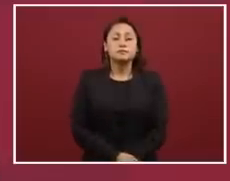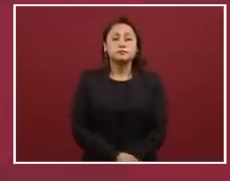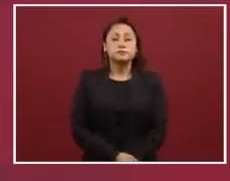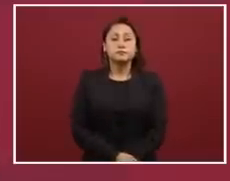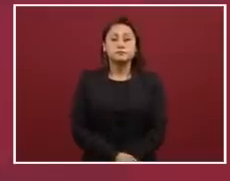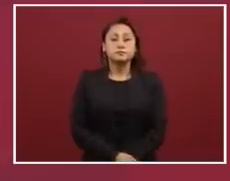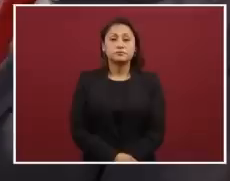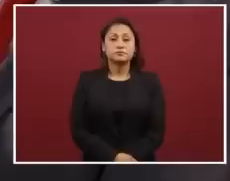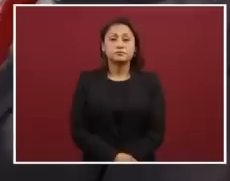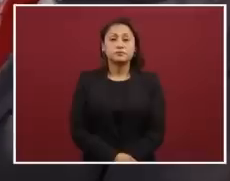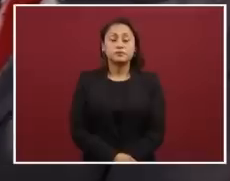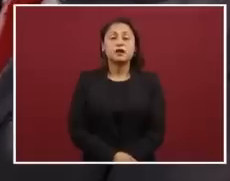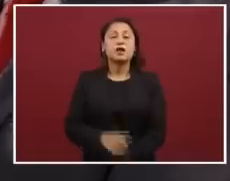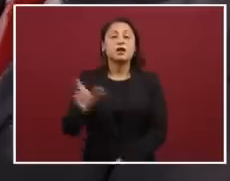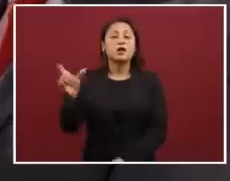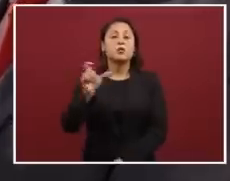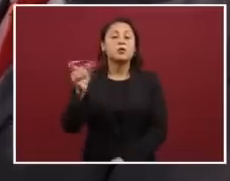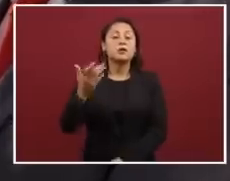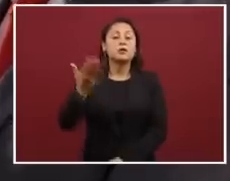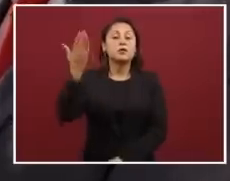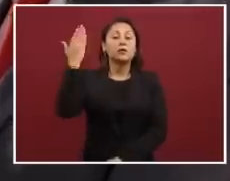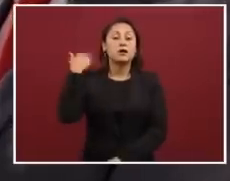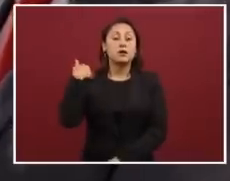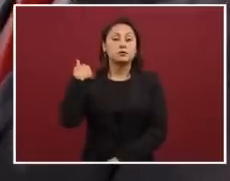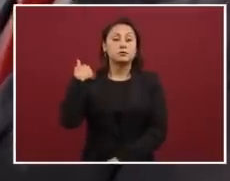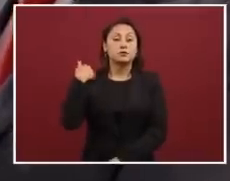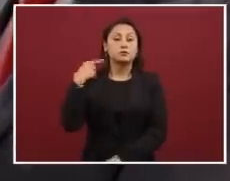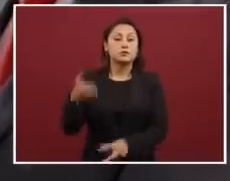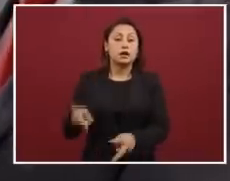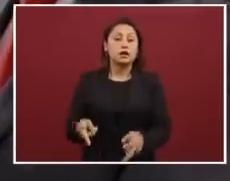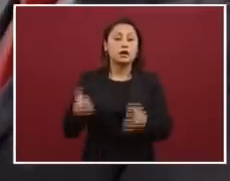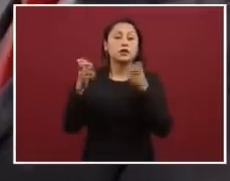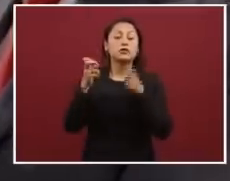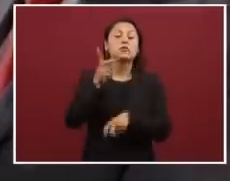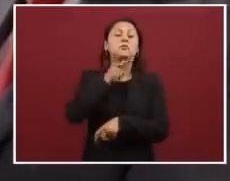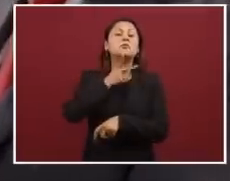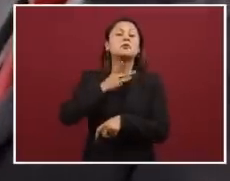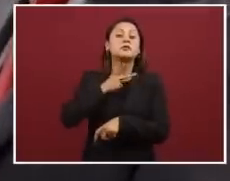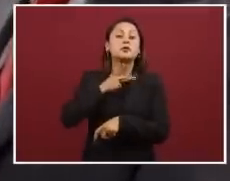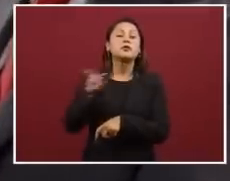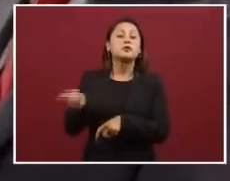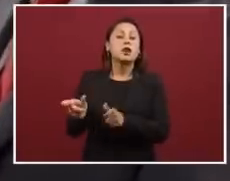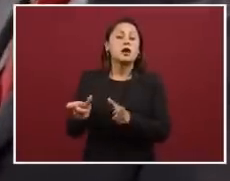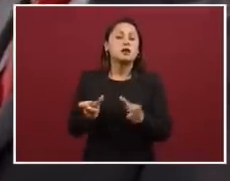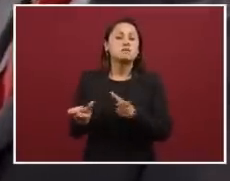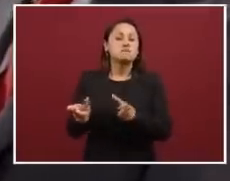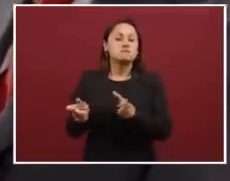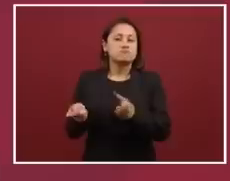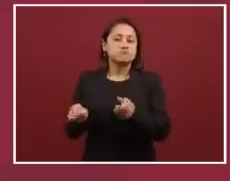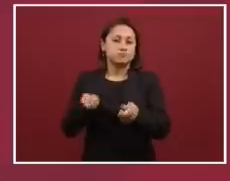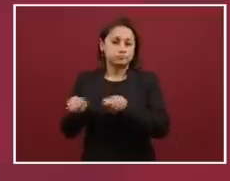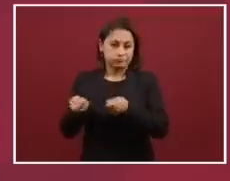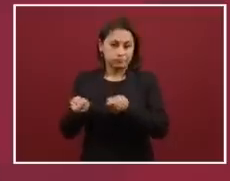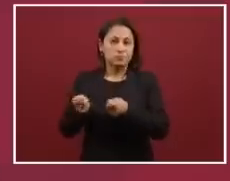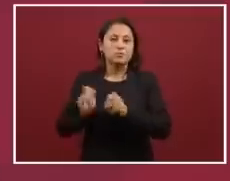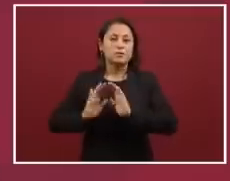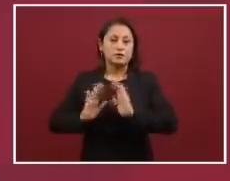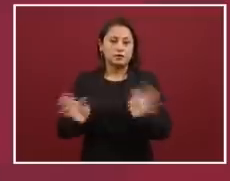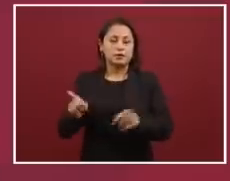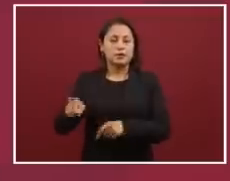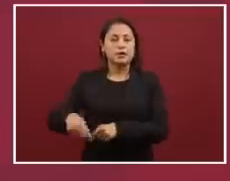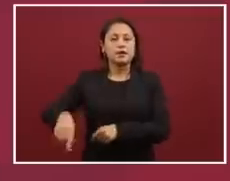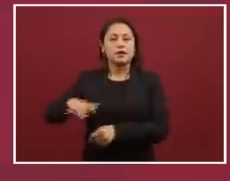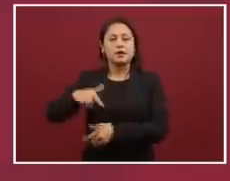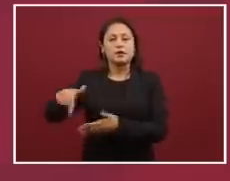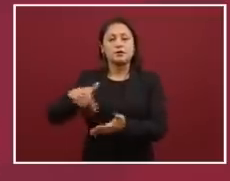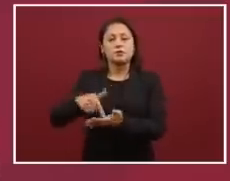detener el huachicol en esa región, sobre todo a Acutzingo, que es la que está en la parte central de los lugares que